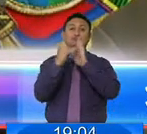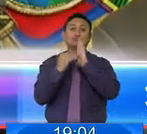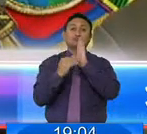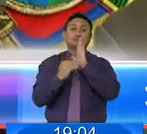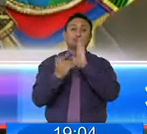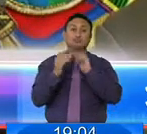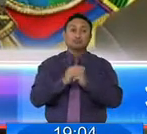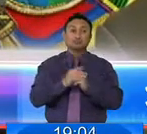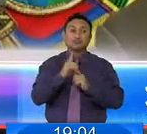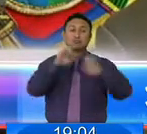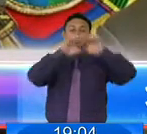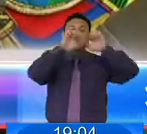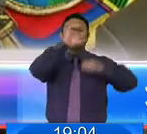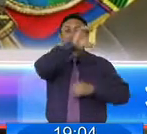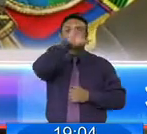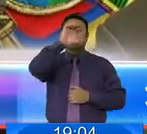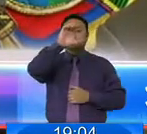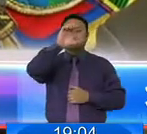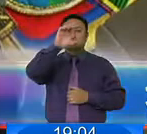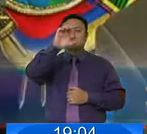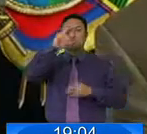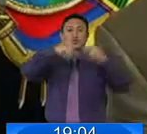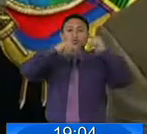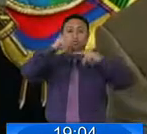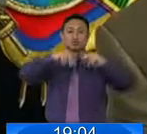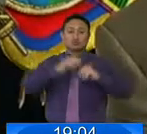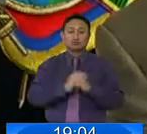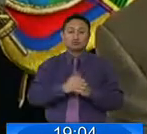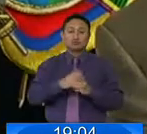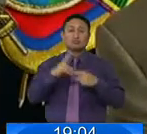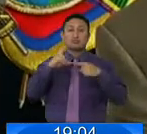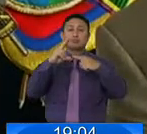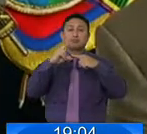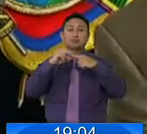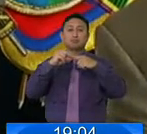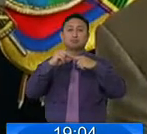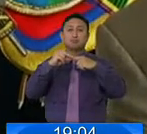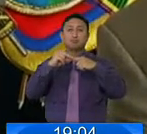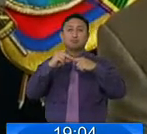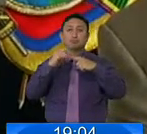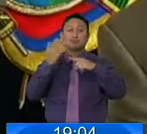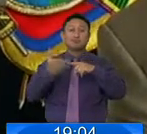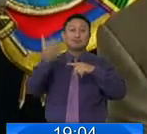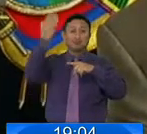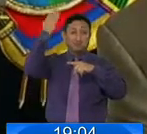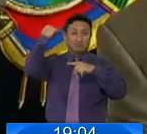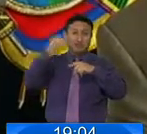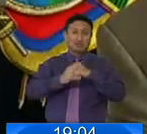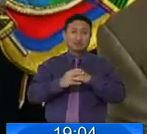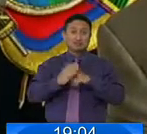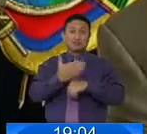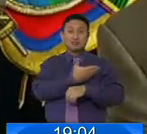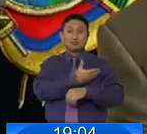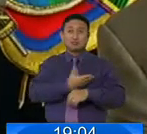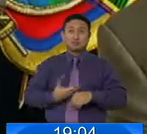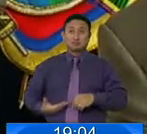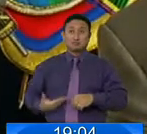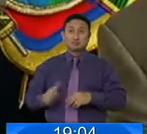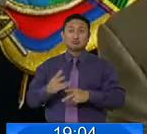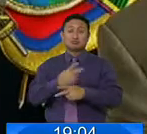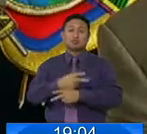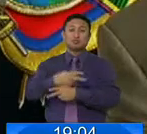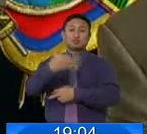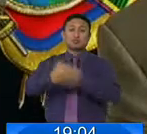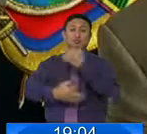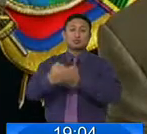Constructores Asociados estaban los primos del ese entonces presidente del Consejo de la